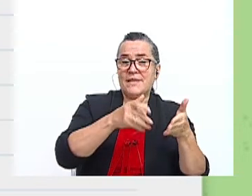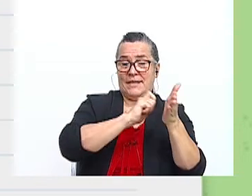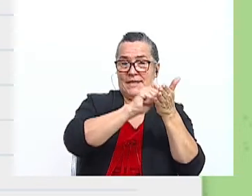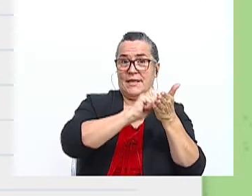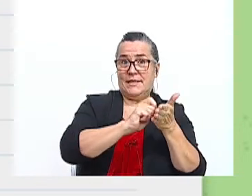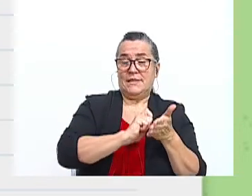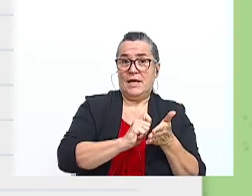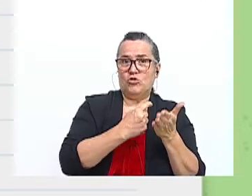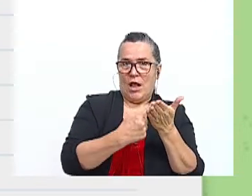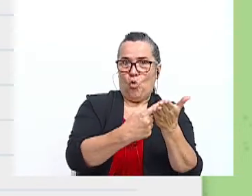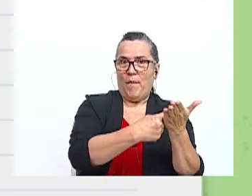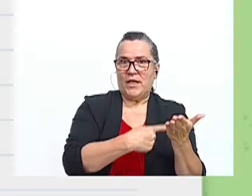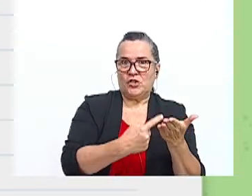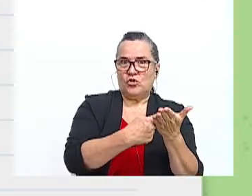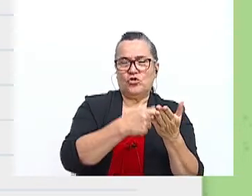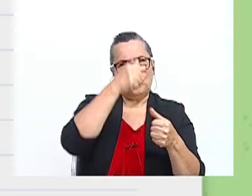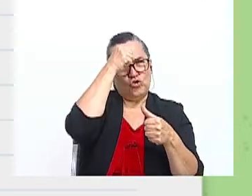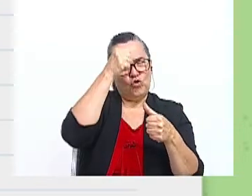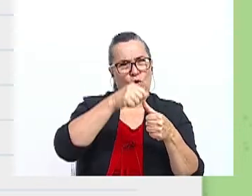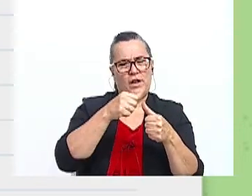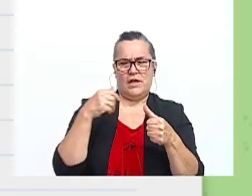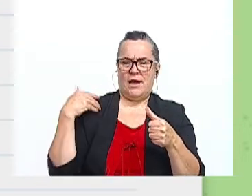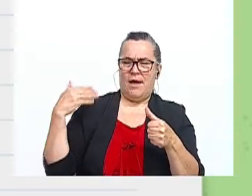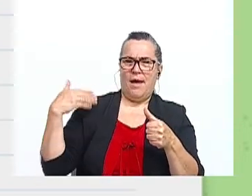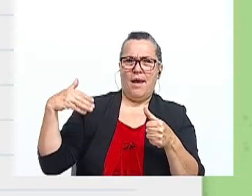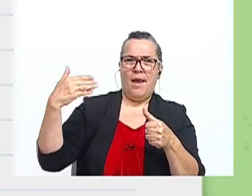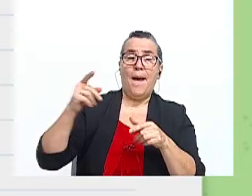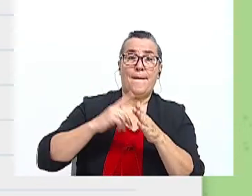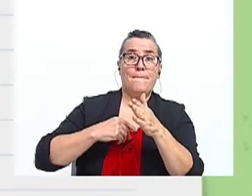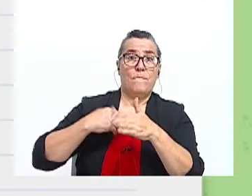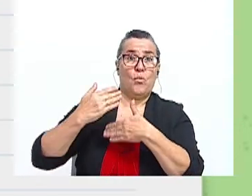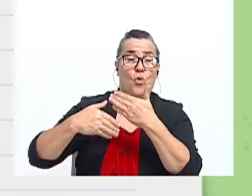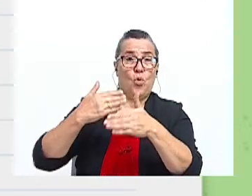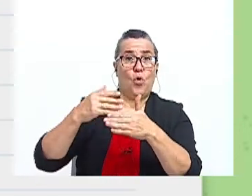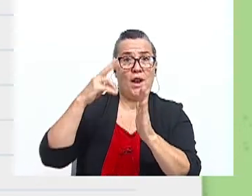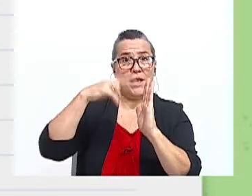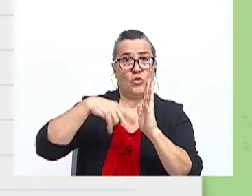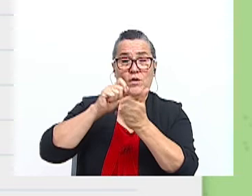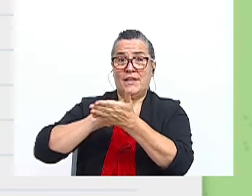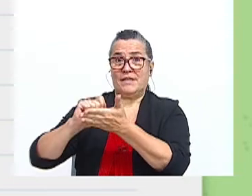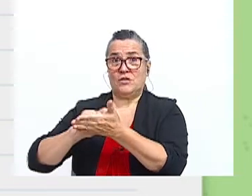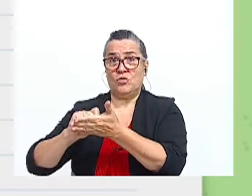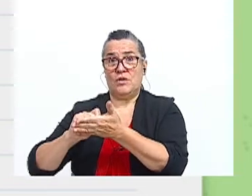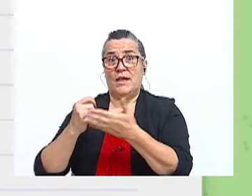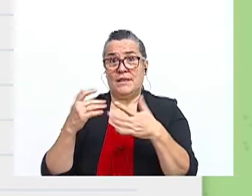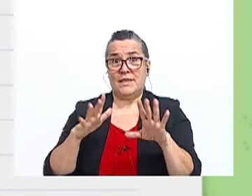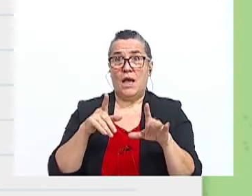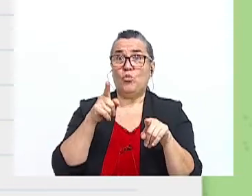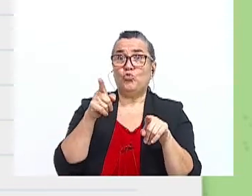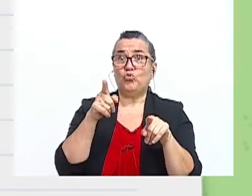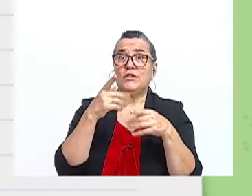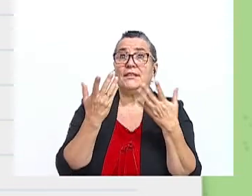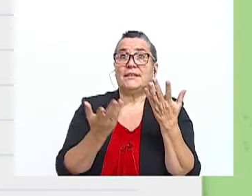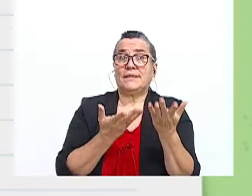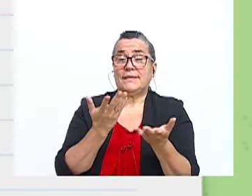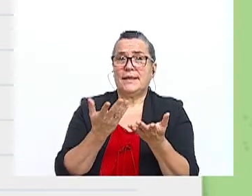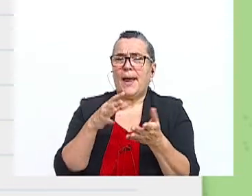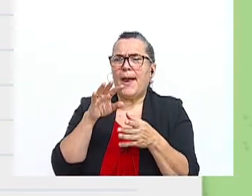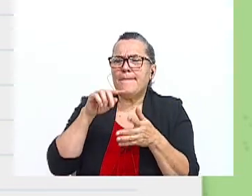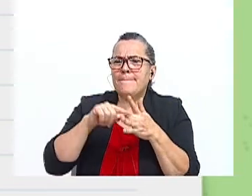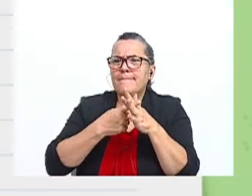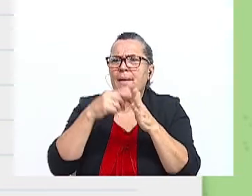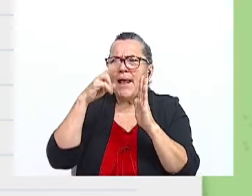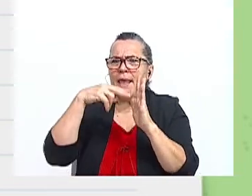ensayos. Recuerden que hemos venido en un proceso de lectura y escritura, donde ustedes empezaron a